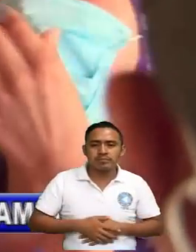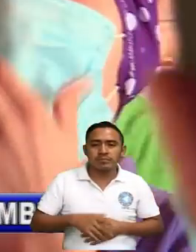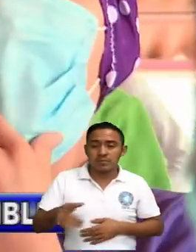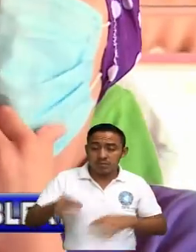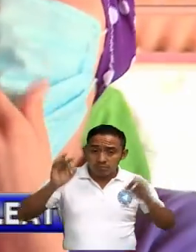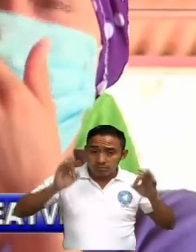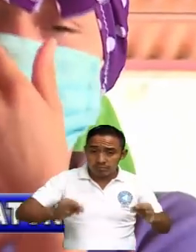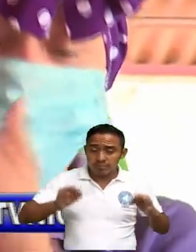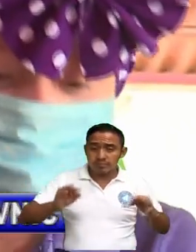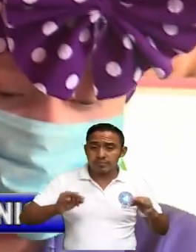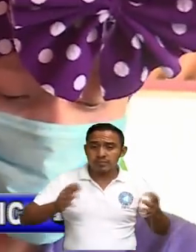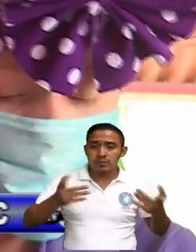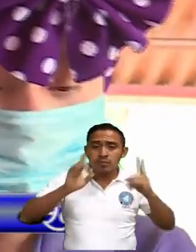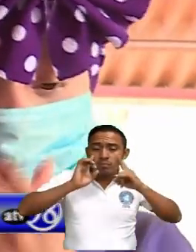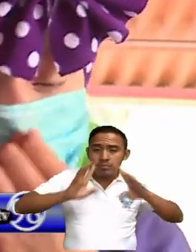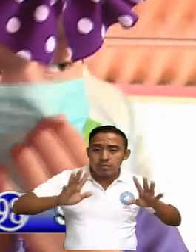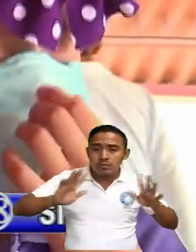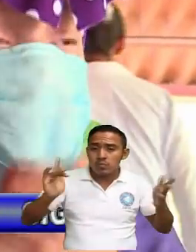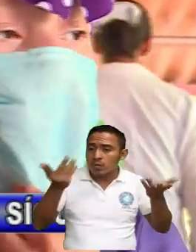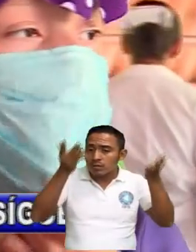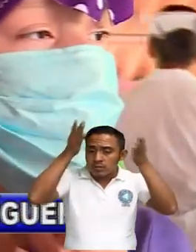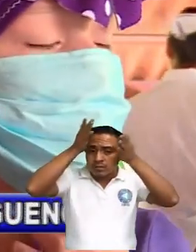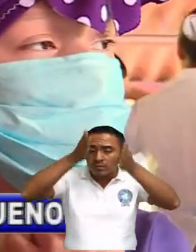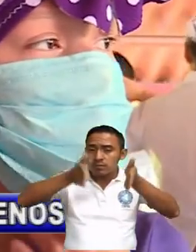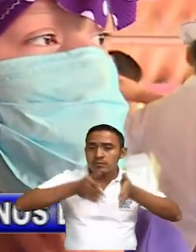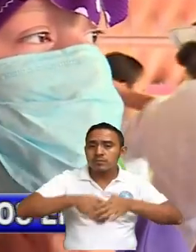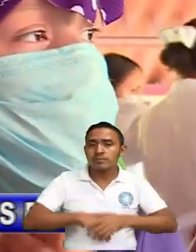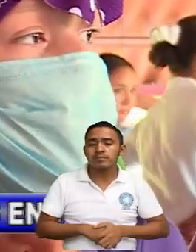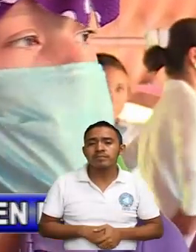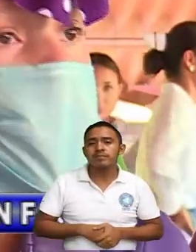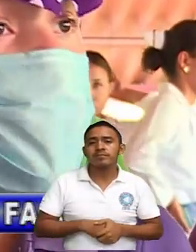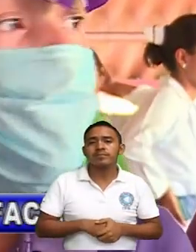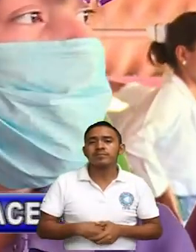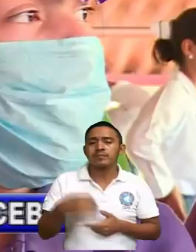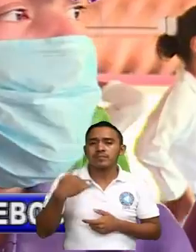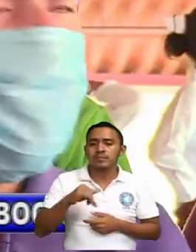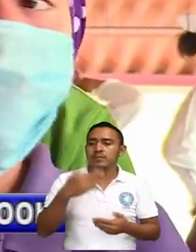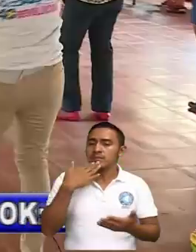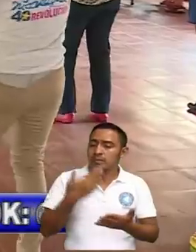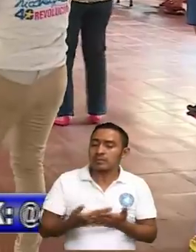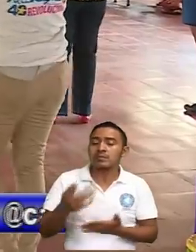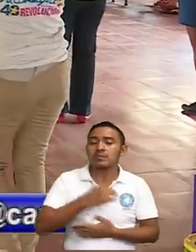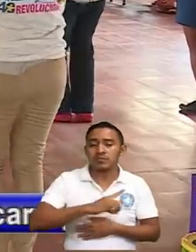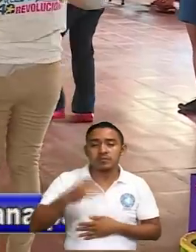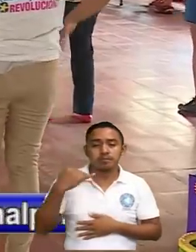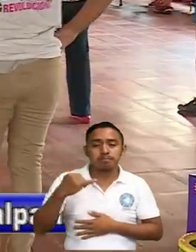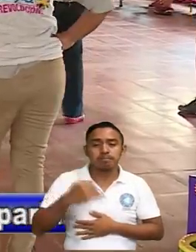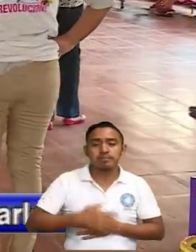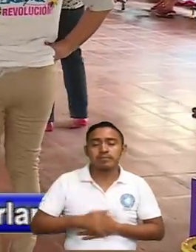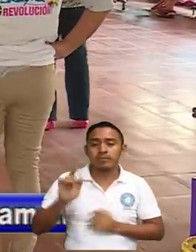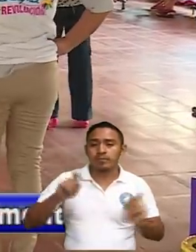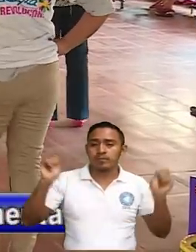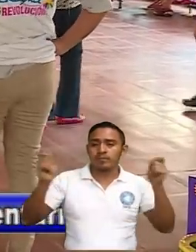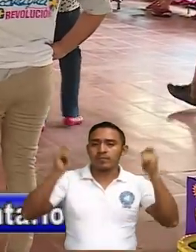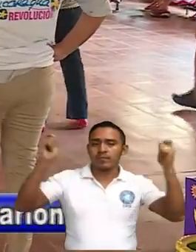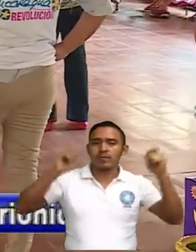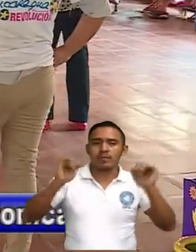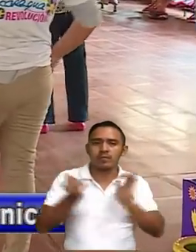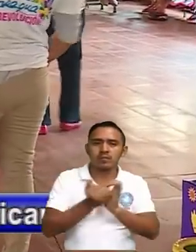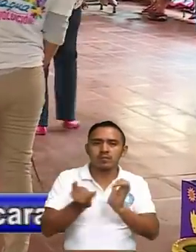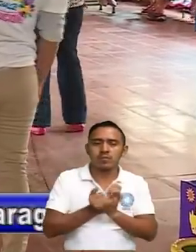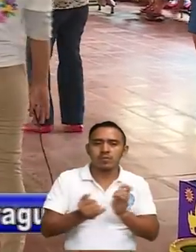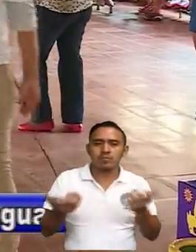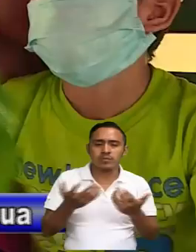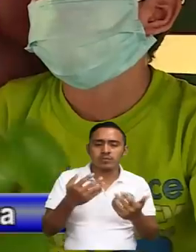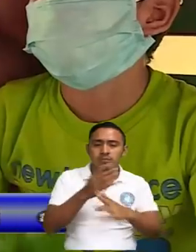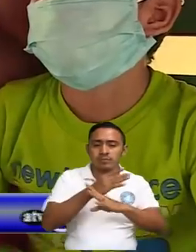garantizado los cuidados, la atención, la estadía? Sí, gracias a Dios, sí. Esta celebración se realiza también por el ambiente